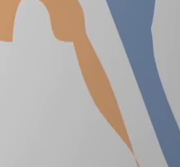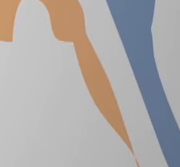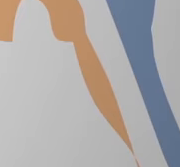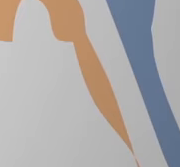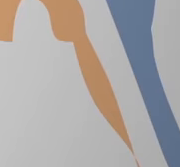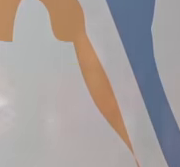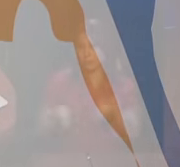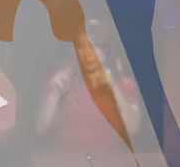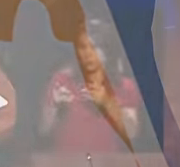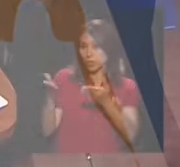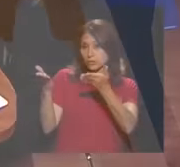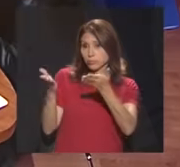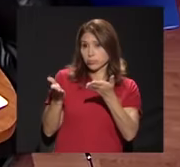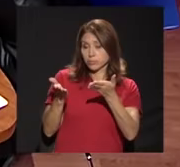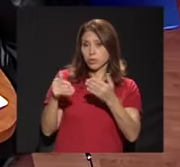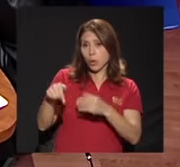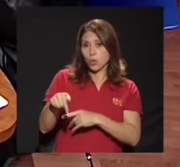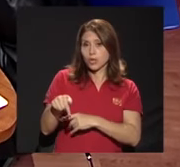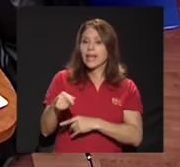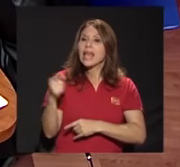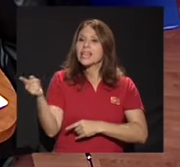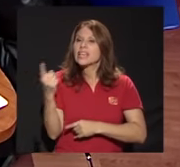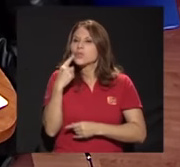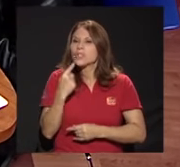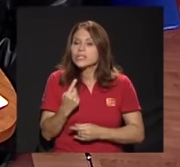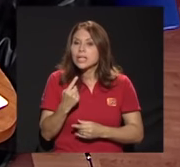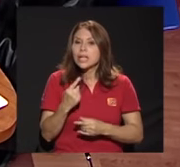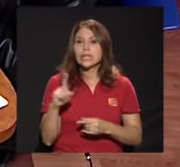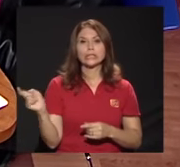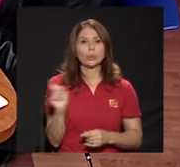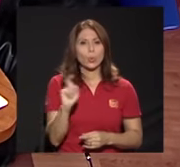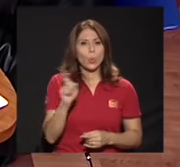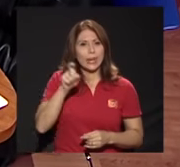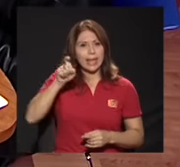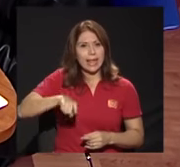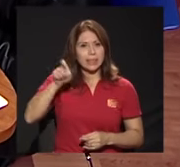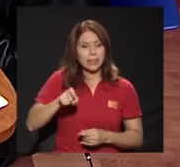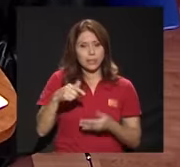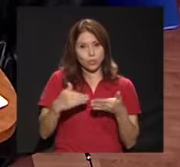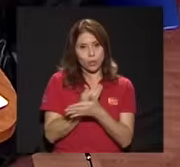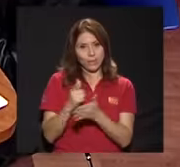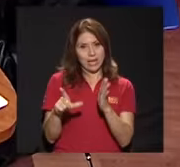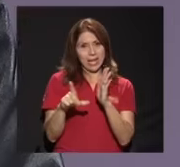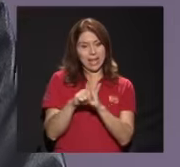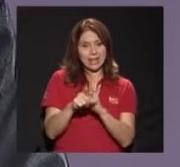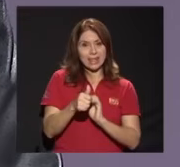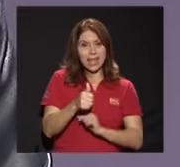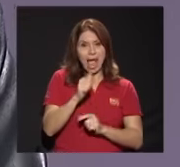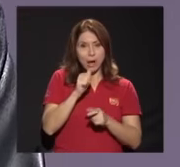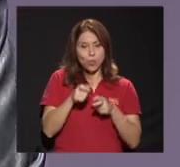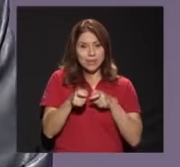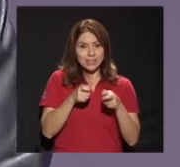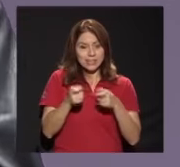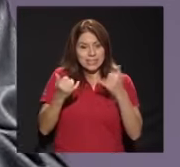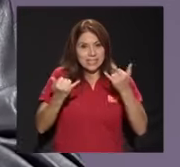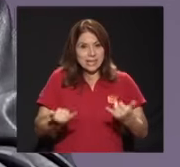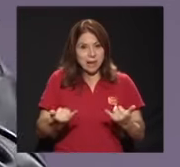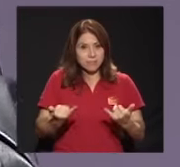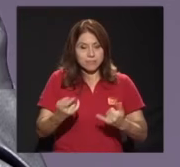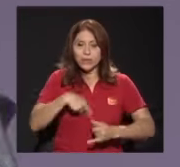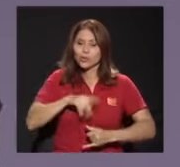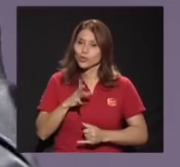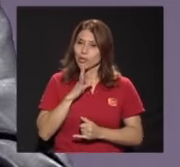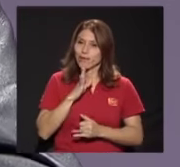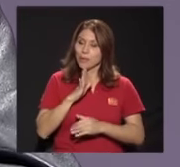Nuestros participantes de hoy nos dicen que es urgente una nueva ley de aguas. Una ley de aguas nueva ya. Estamos